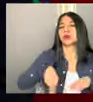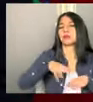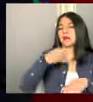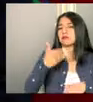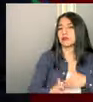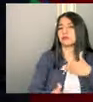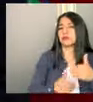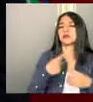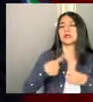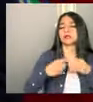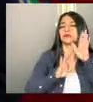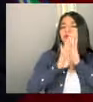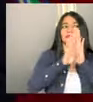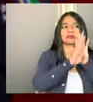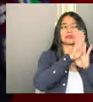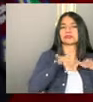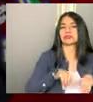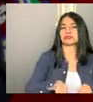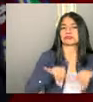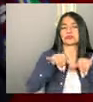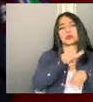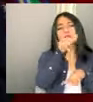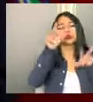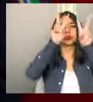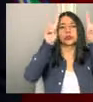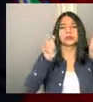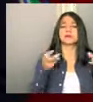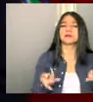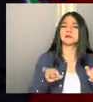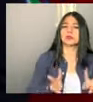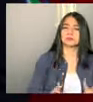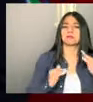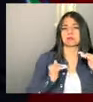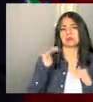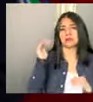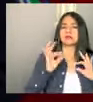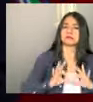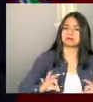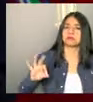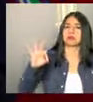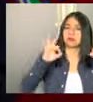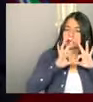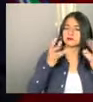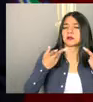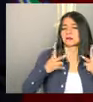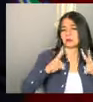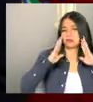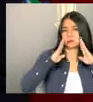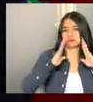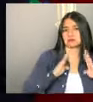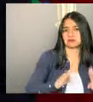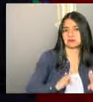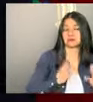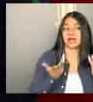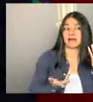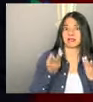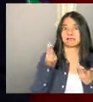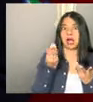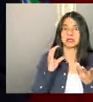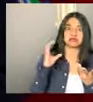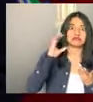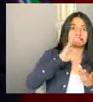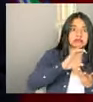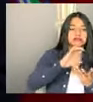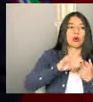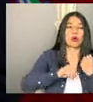siga desarrollándose, y otros temas que tienen un mayor importancia y que pueden tener un monto mucho más grande, que